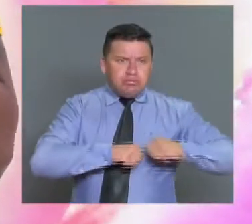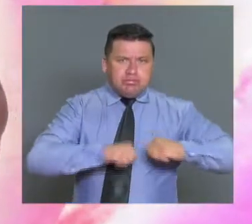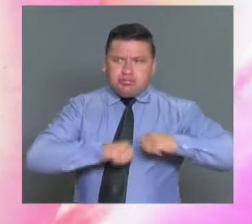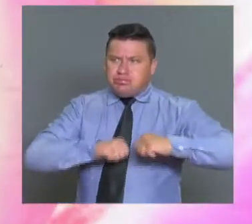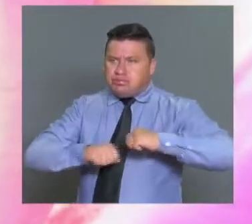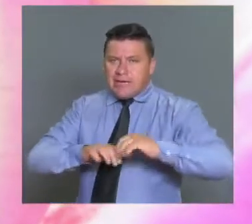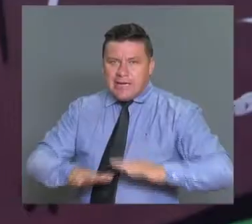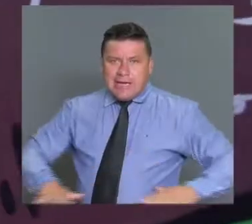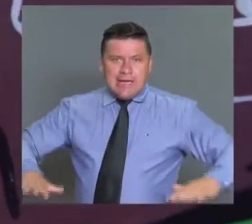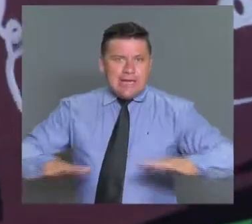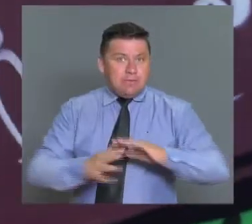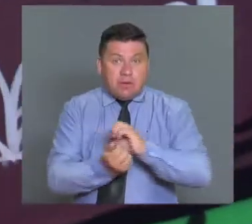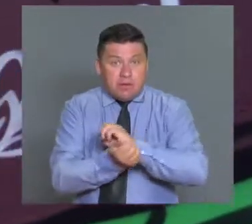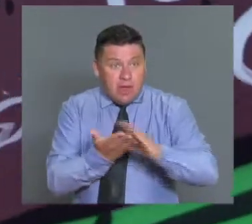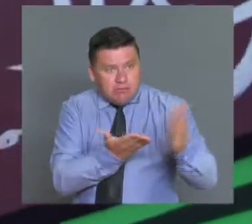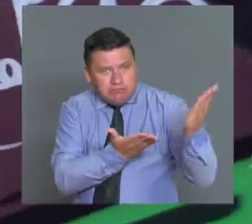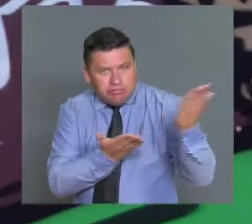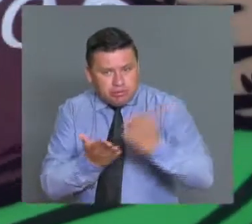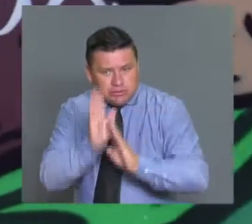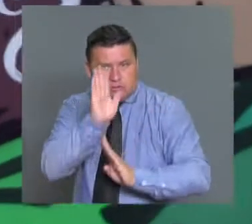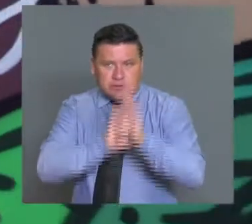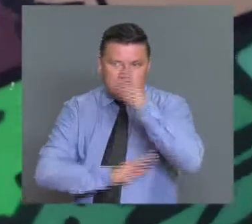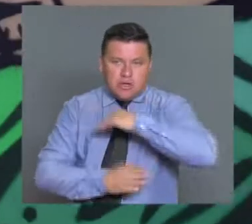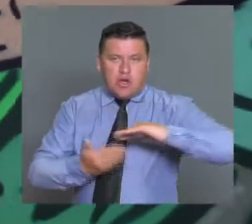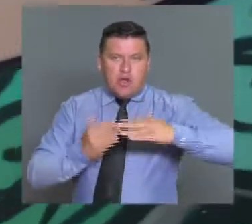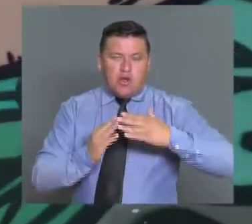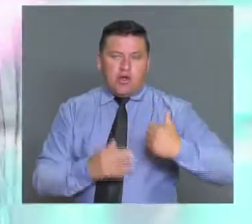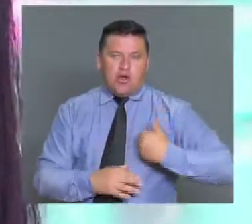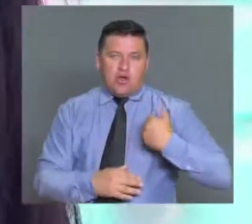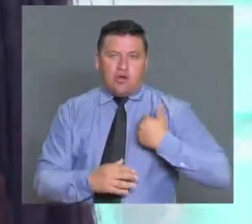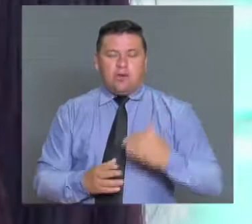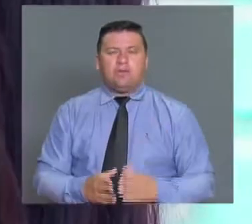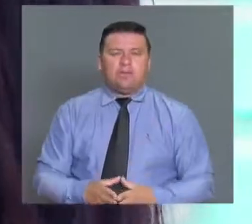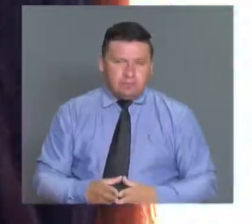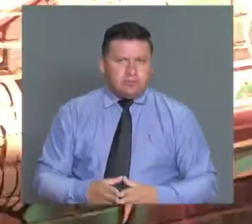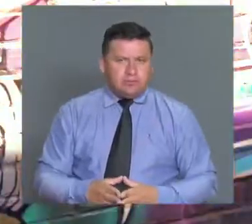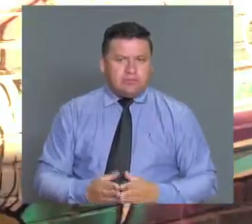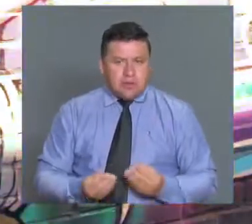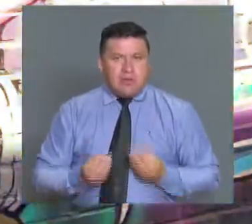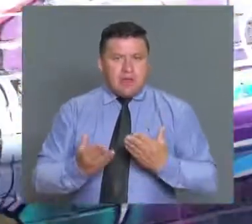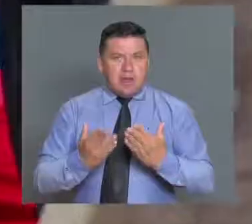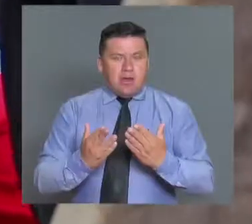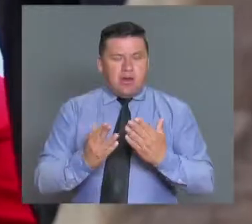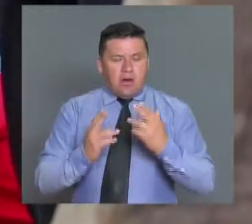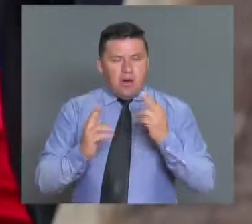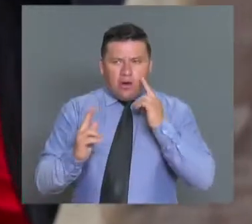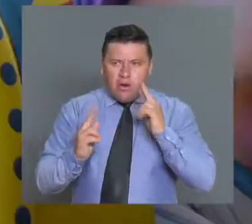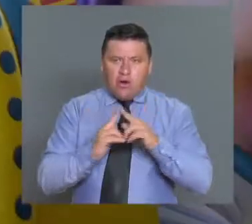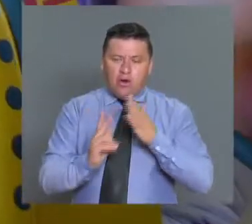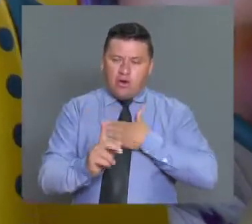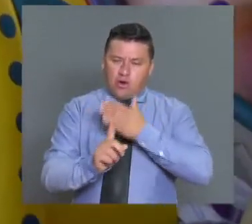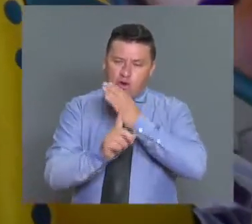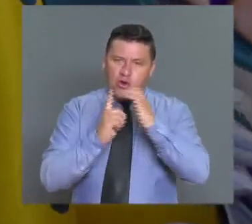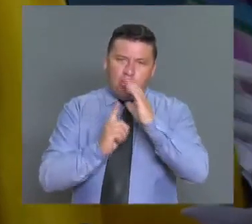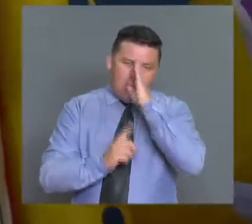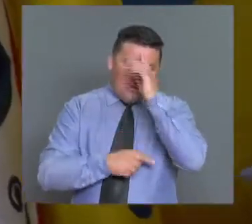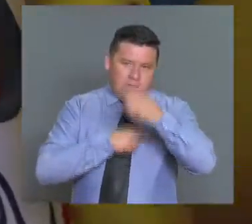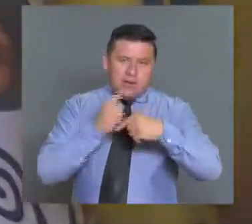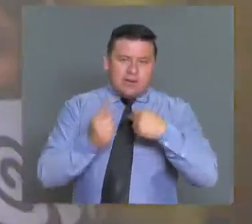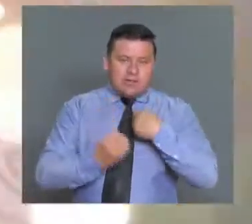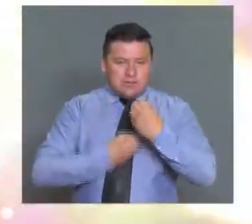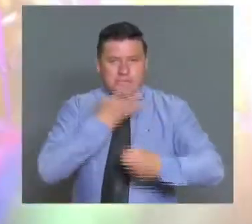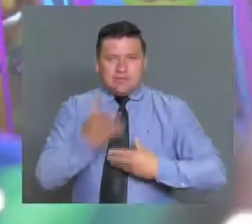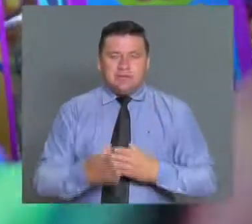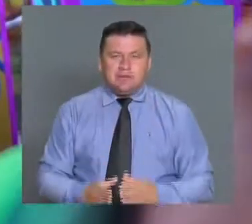brindamos espacios gratuitos para el desarrollo de la cultura de los jóvenes. Para dar a conocer su talento, su cultura, tradición y